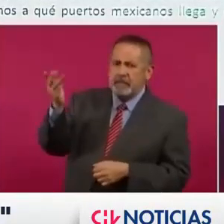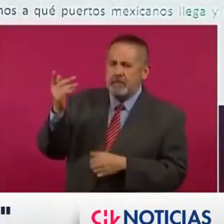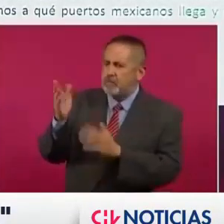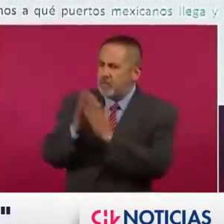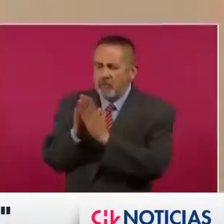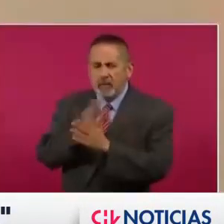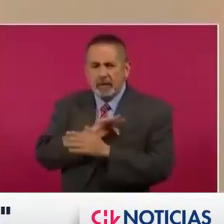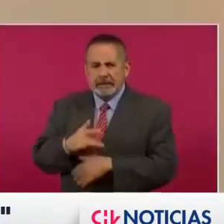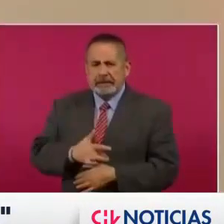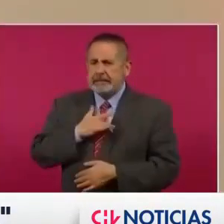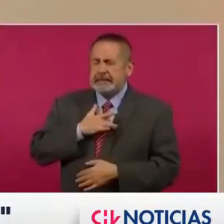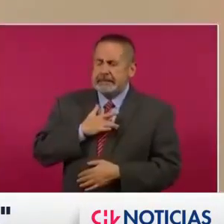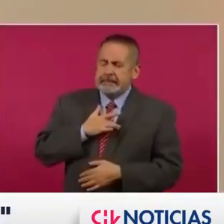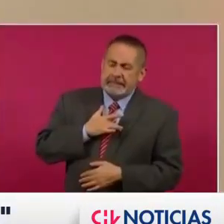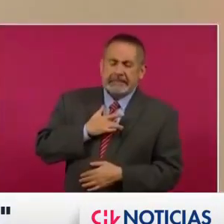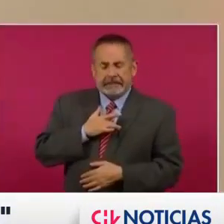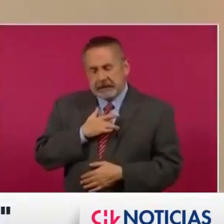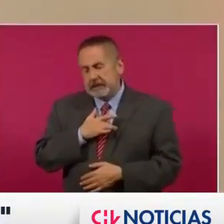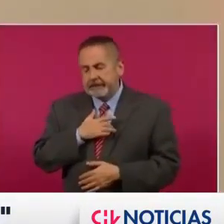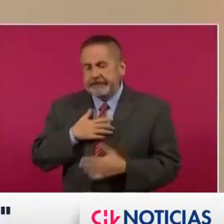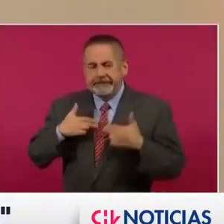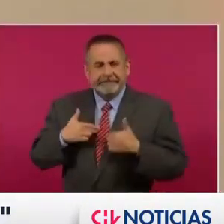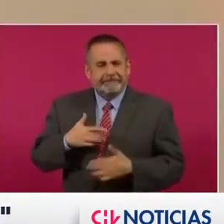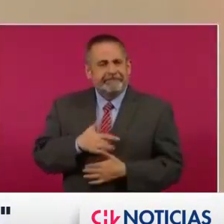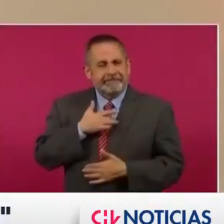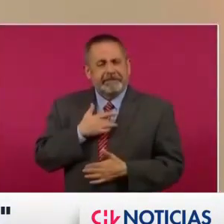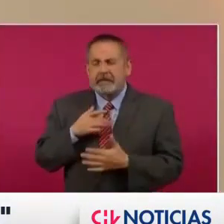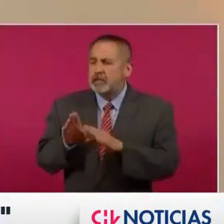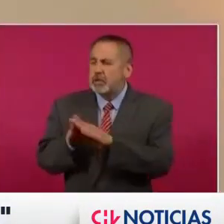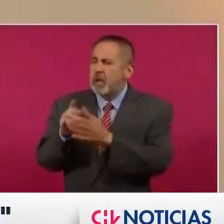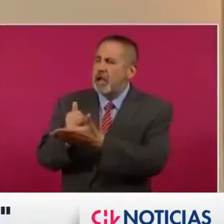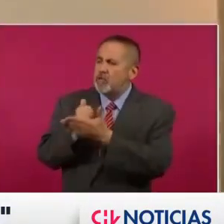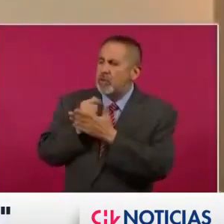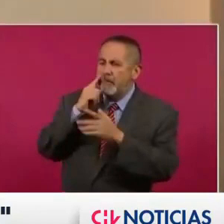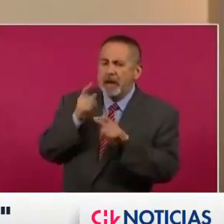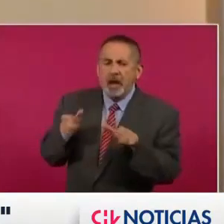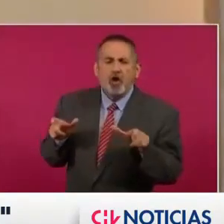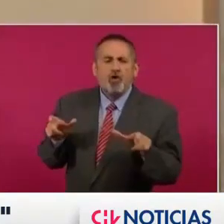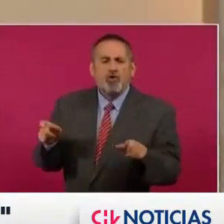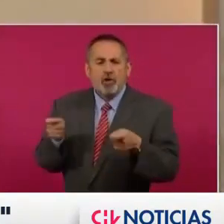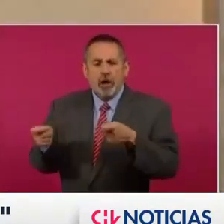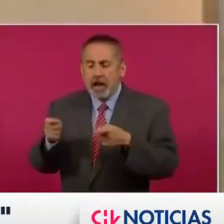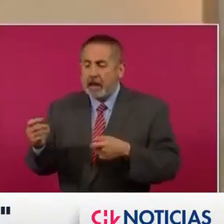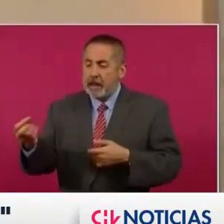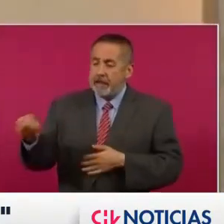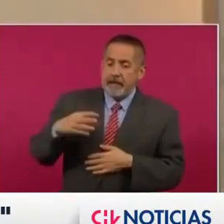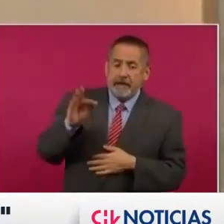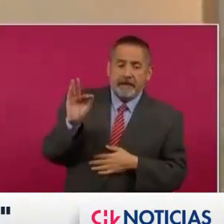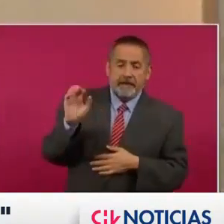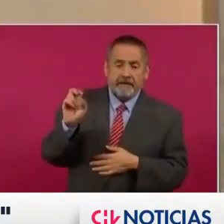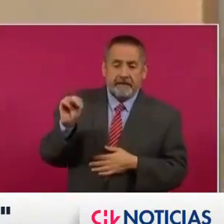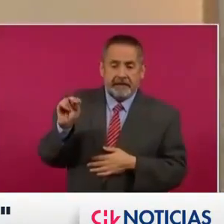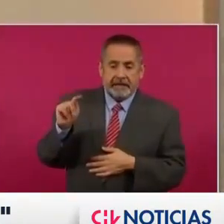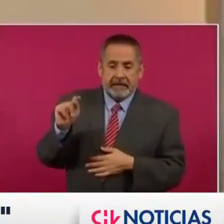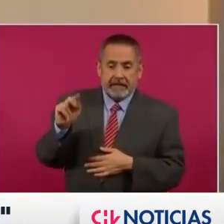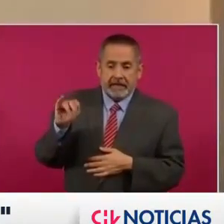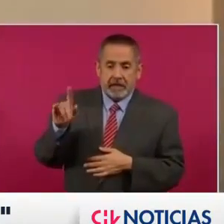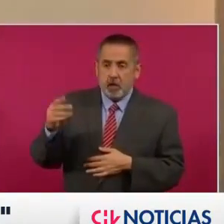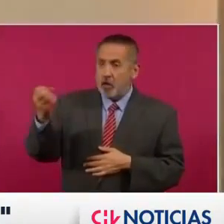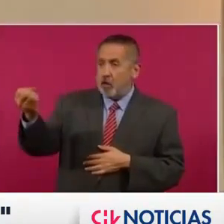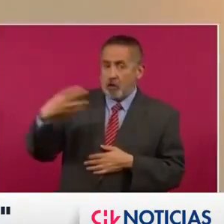que por razones humanitarias nos ayude a controlar los envíos de fentanilo que puedan